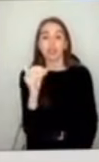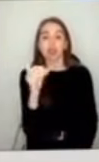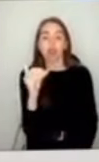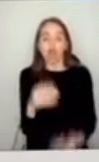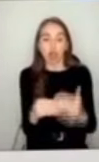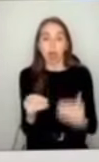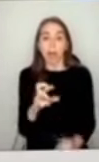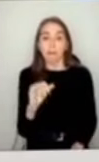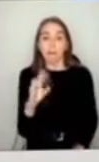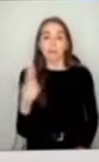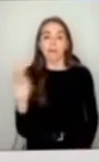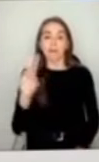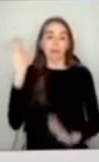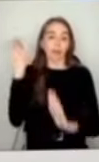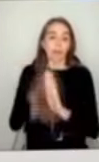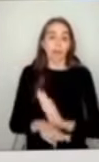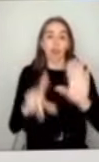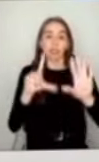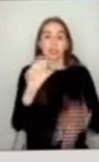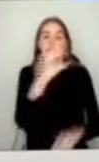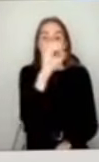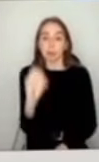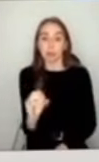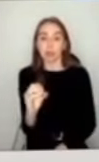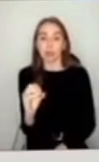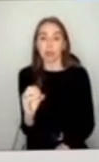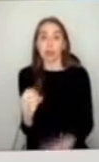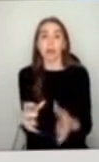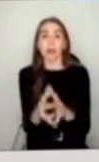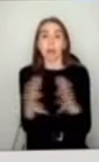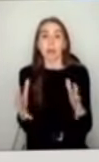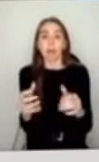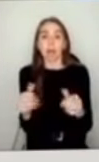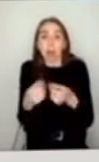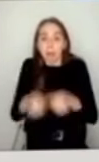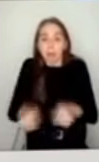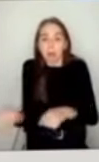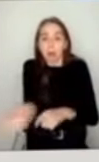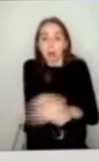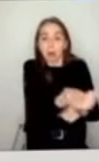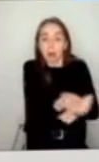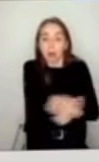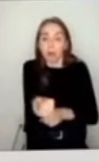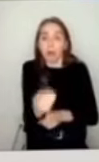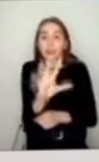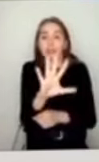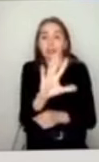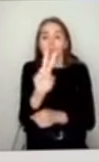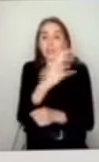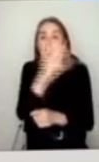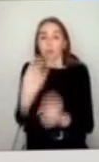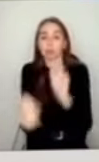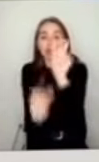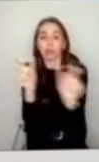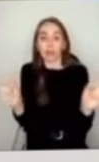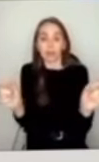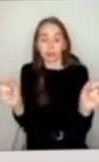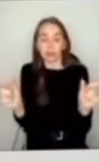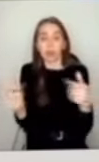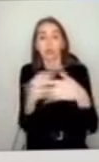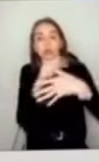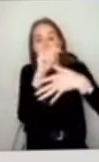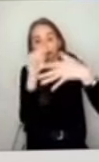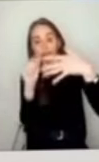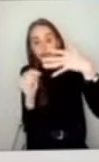en un 70%, y el aumento de la indigencia en torno a un 52%, entre otros efectos. De